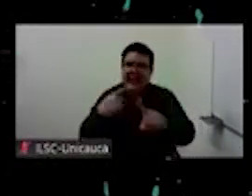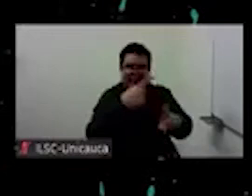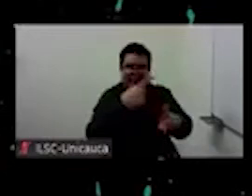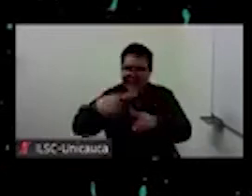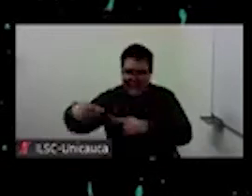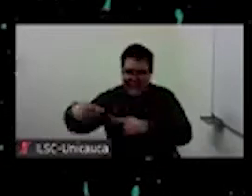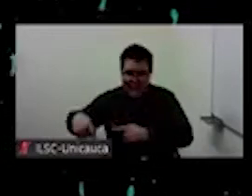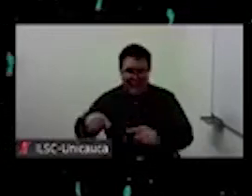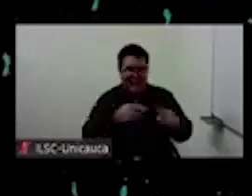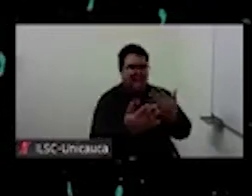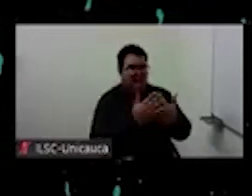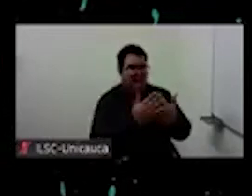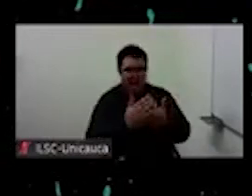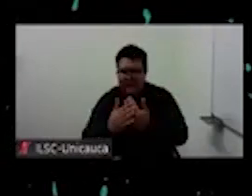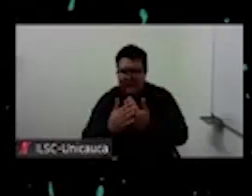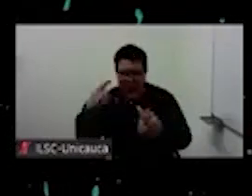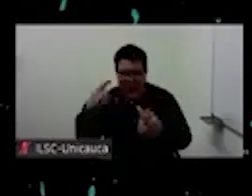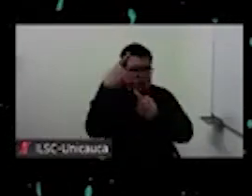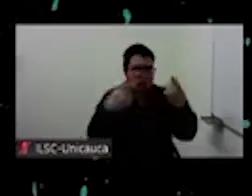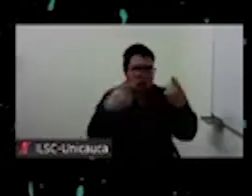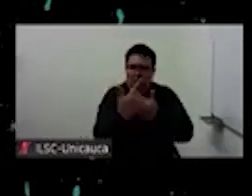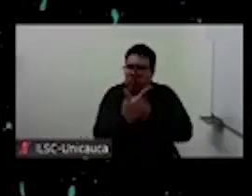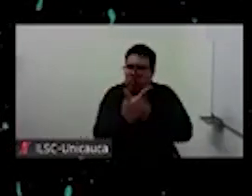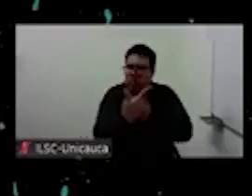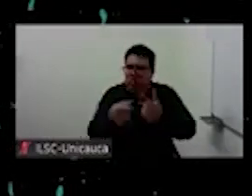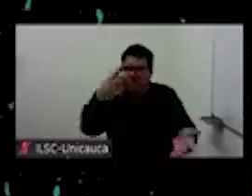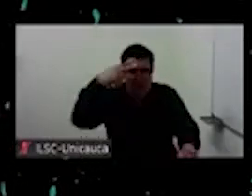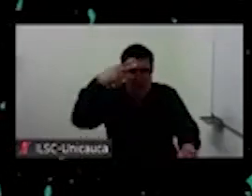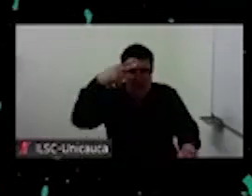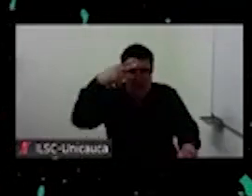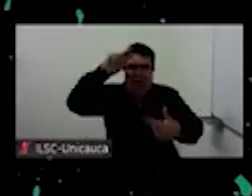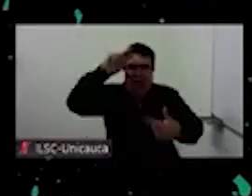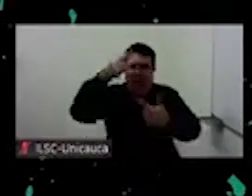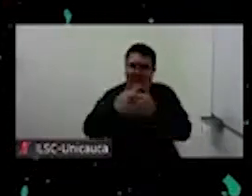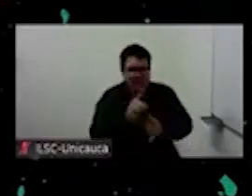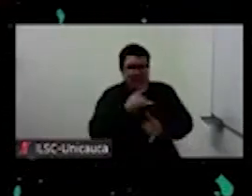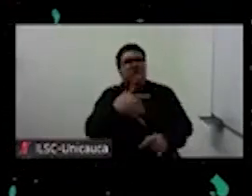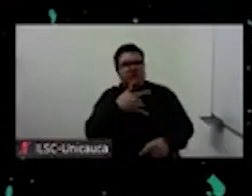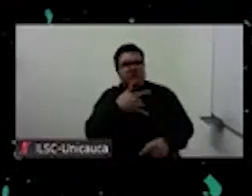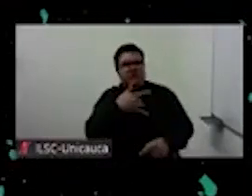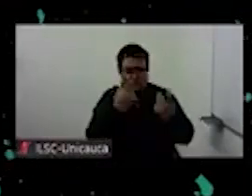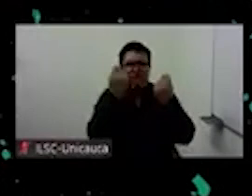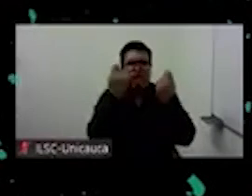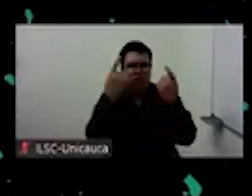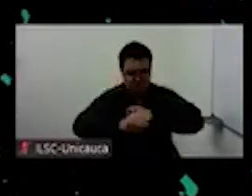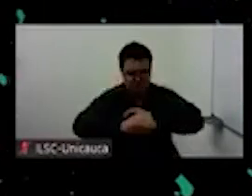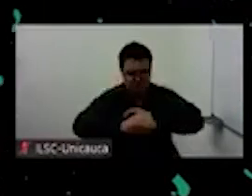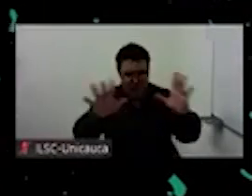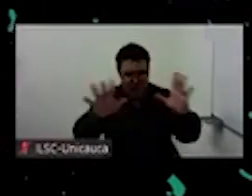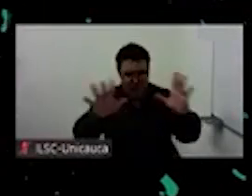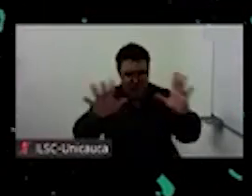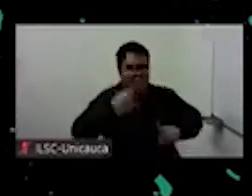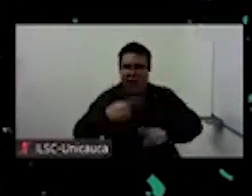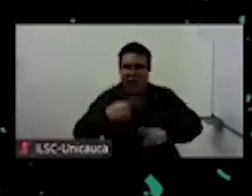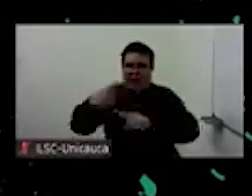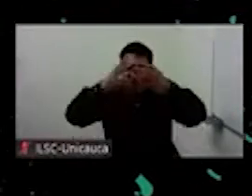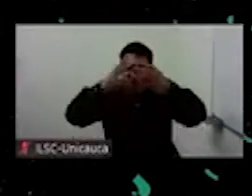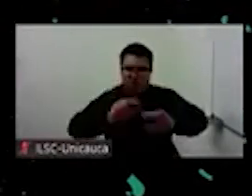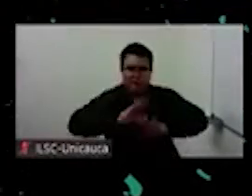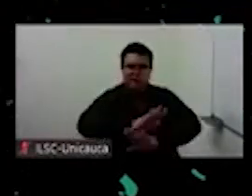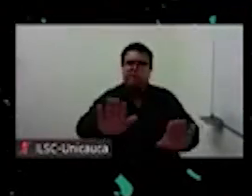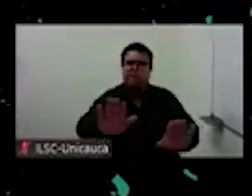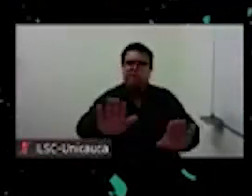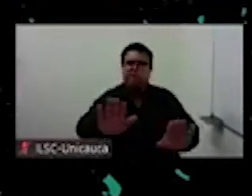proporcionan, digamos que una libertad de pensar, sentir y comprender lo que se quiere transmitir a